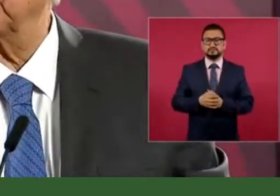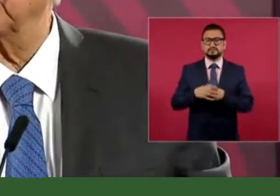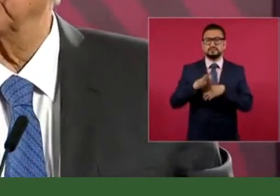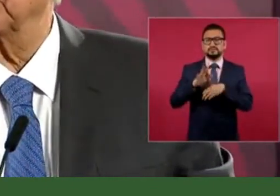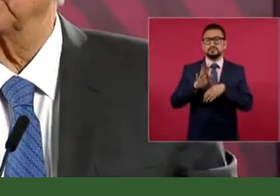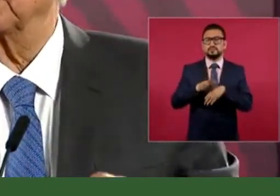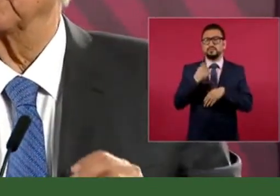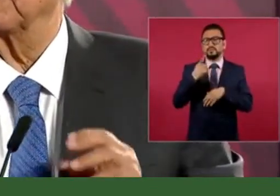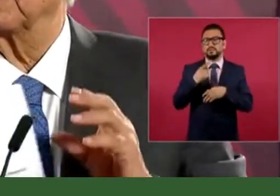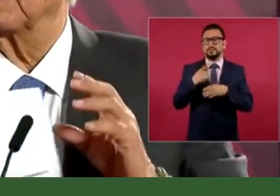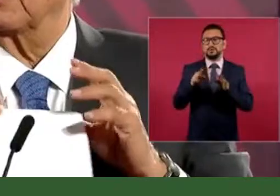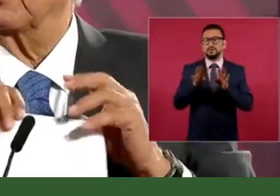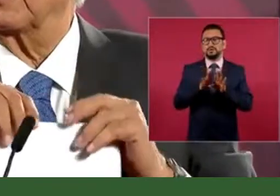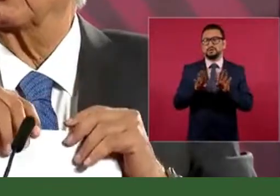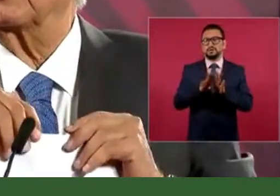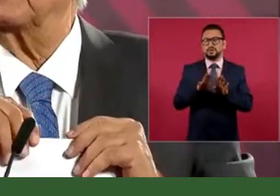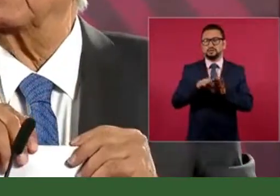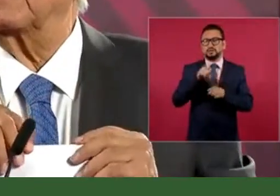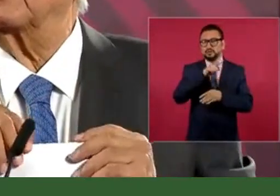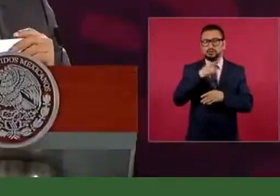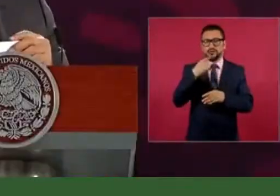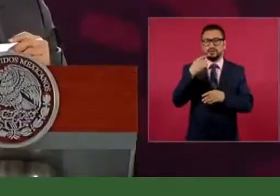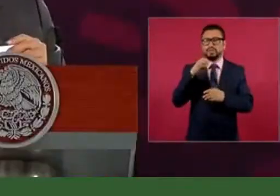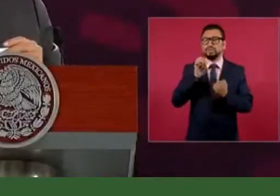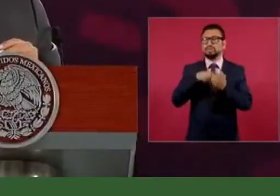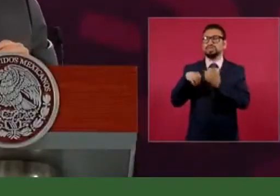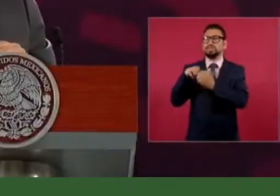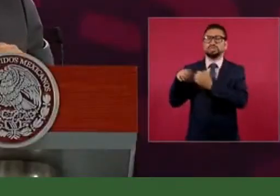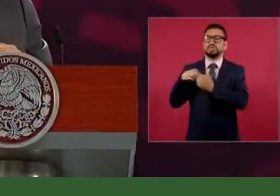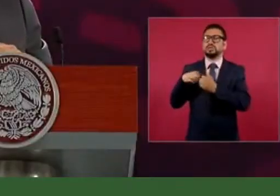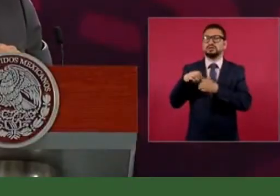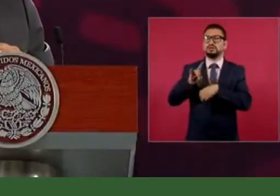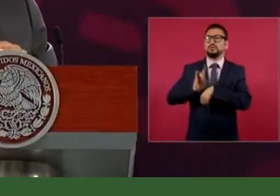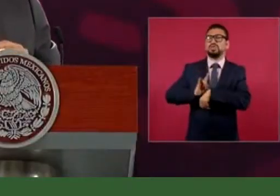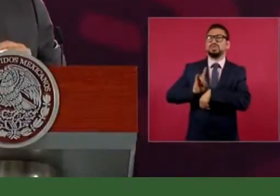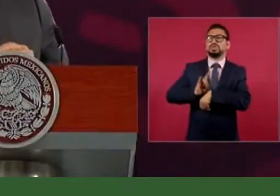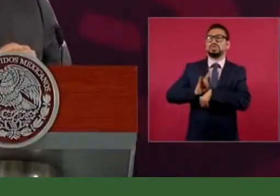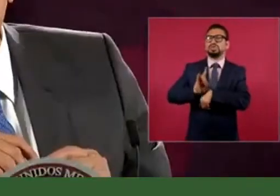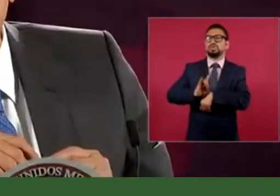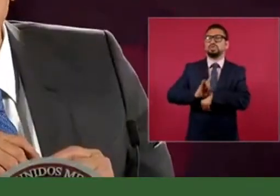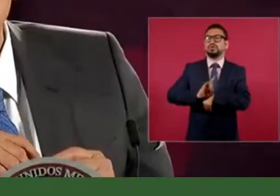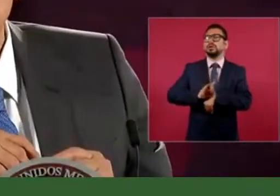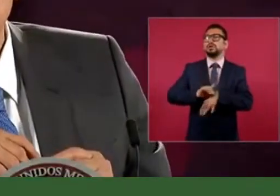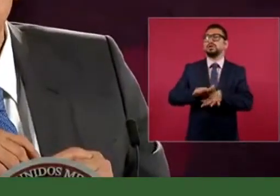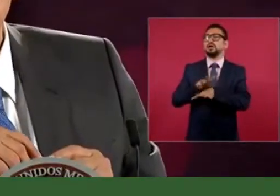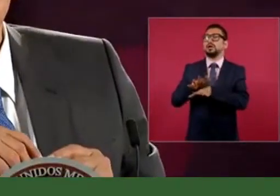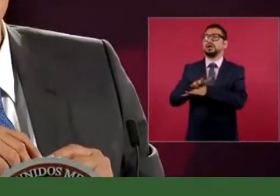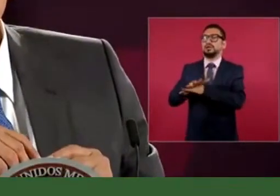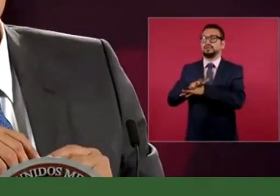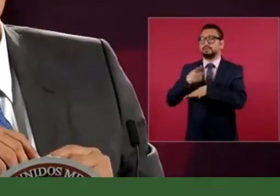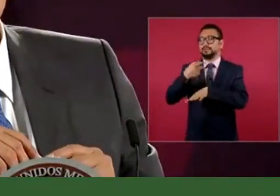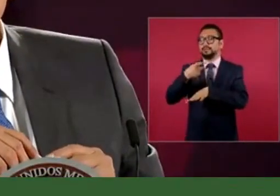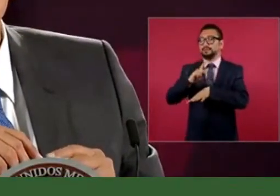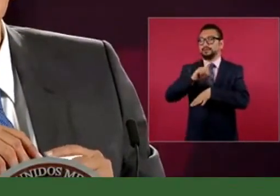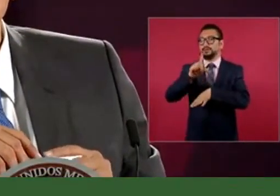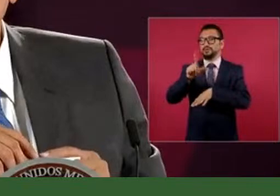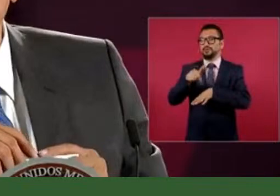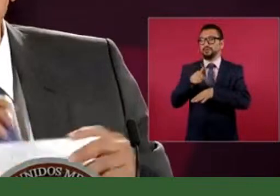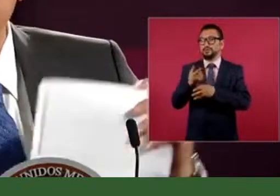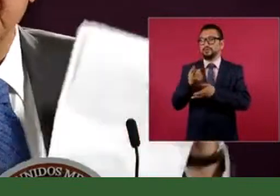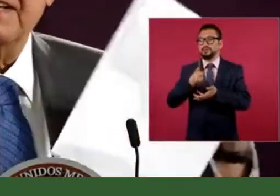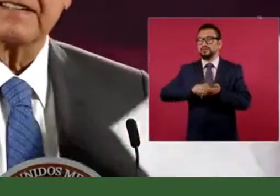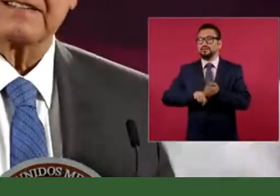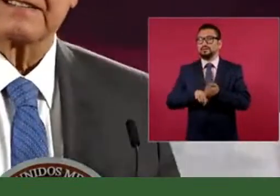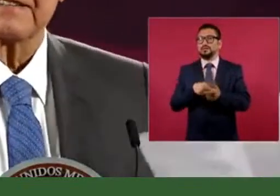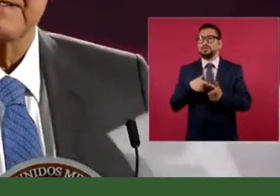gatopardismo, eso que consiste en que las cosas en apariencia cambian para seguir igual. Y así